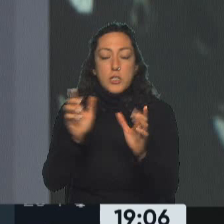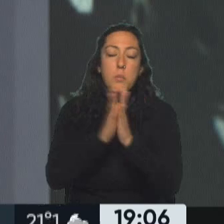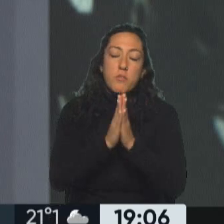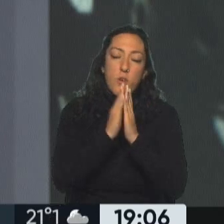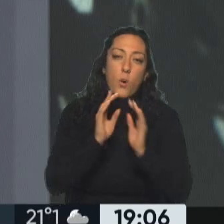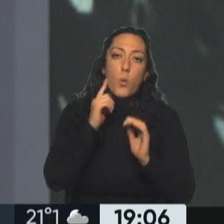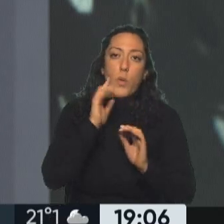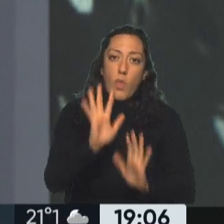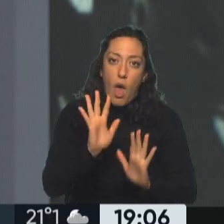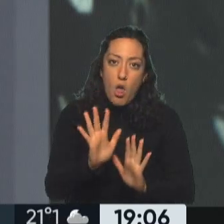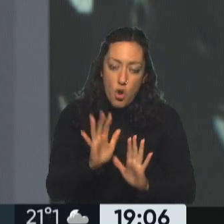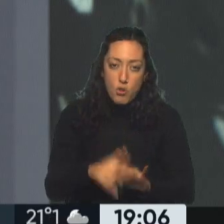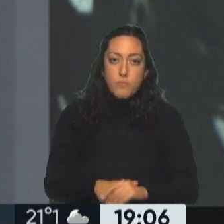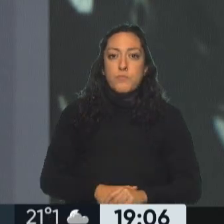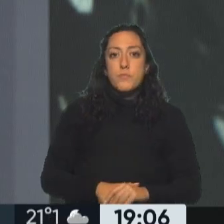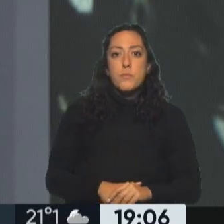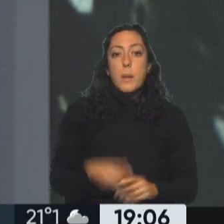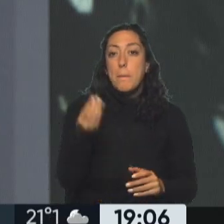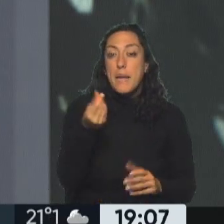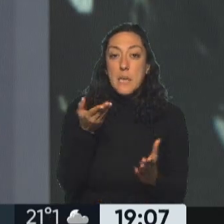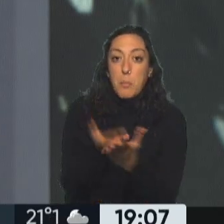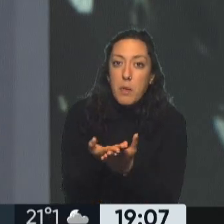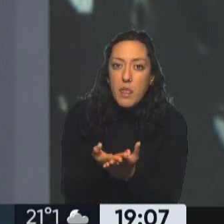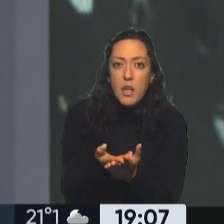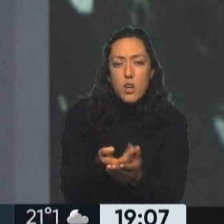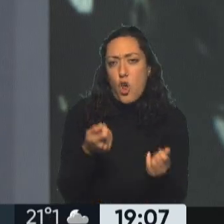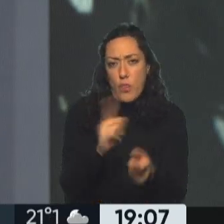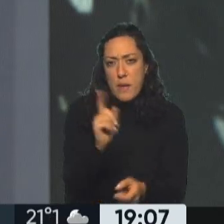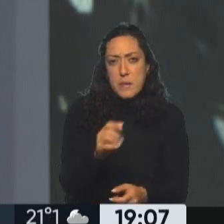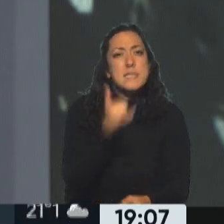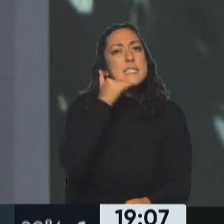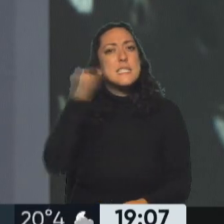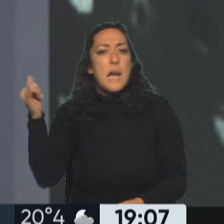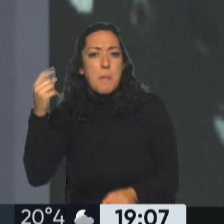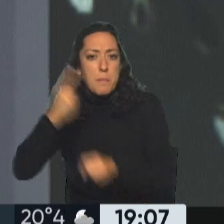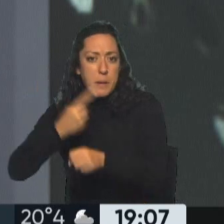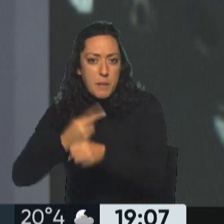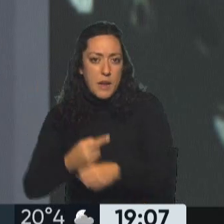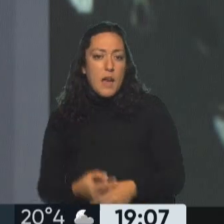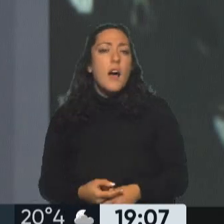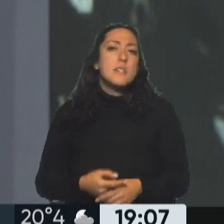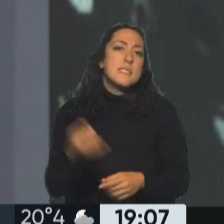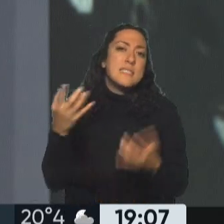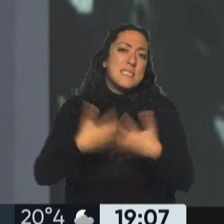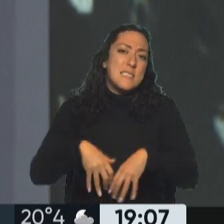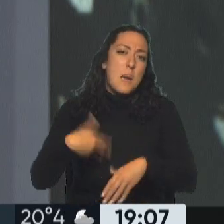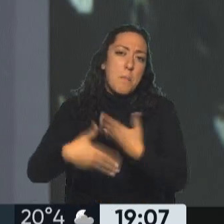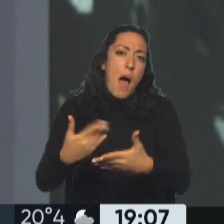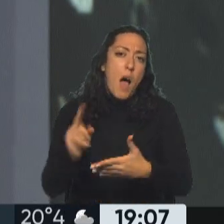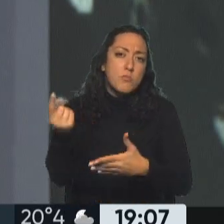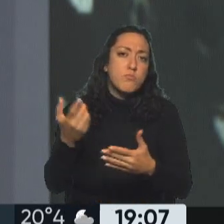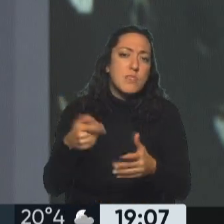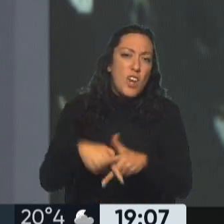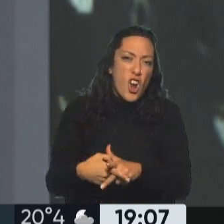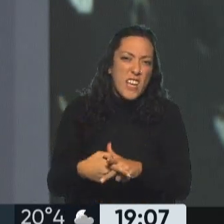cuidado si alguien les pide plata no le den o hagan un llamado que no va a atenderles una Inteligencia artificial Claro si no van a